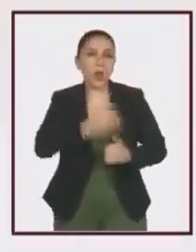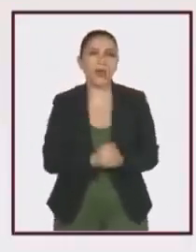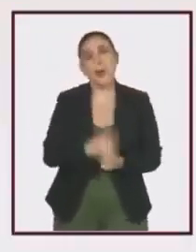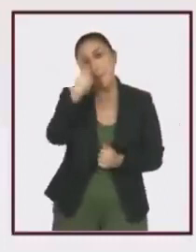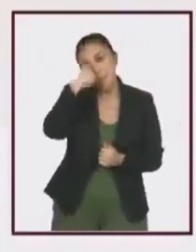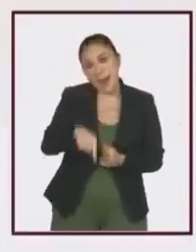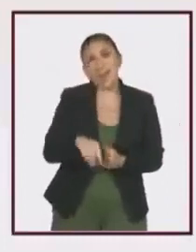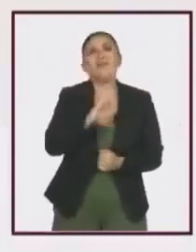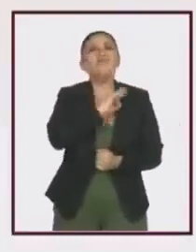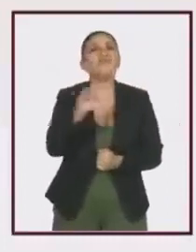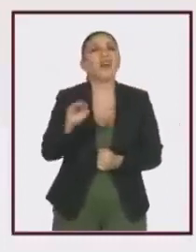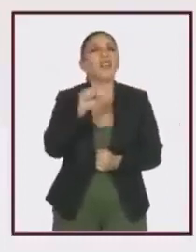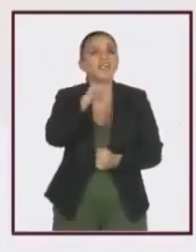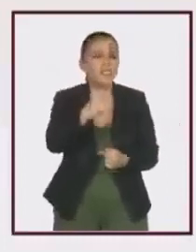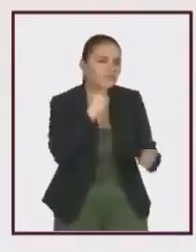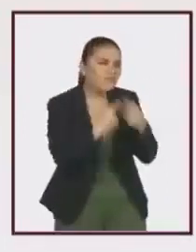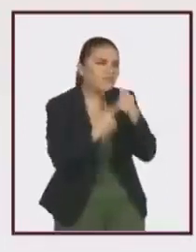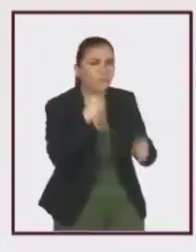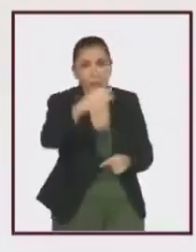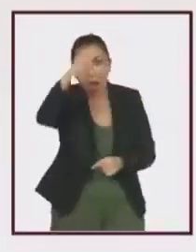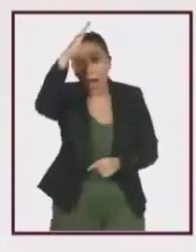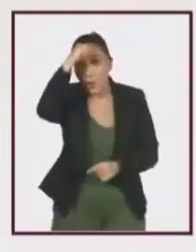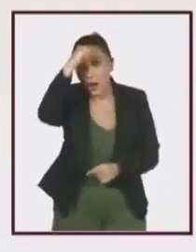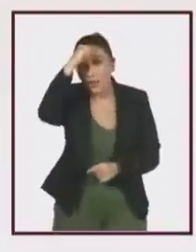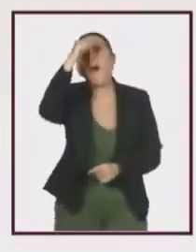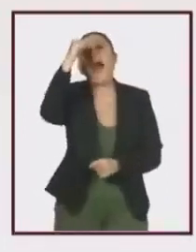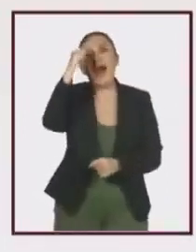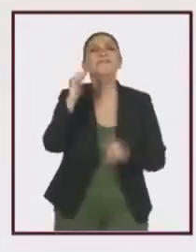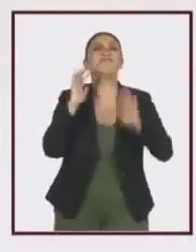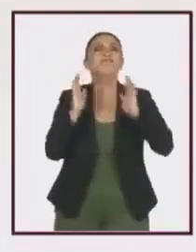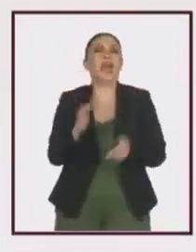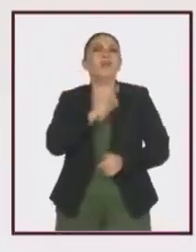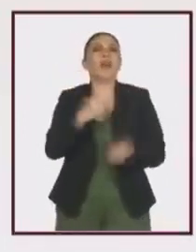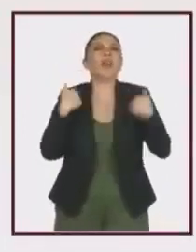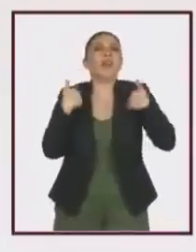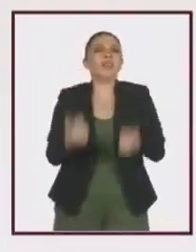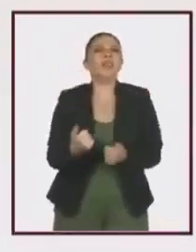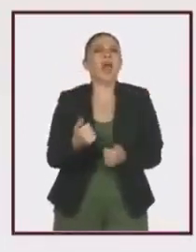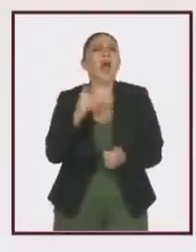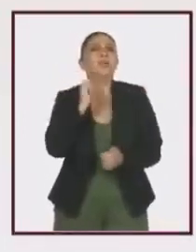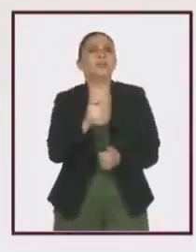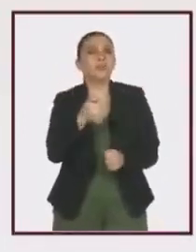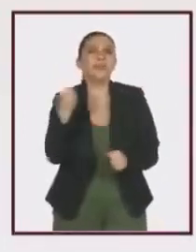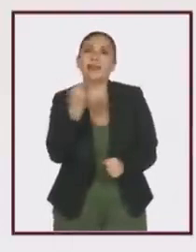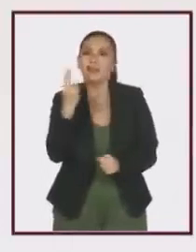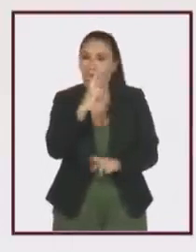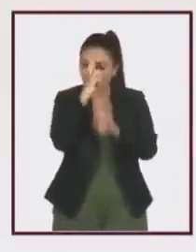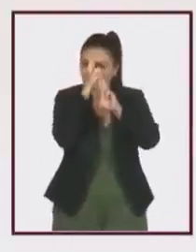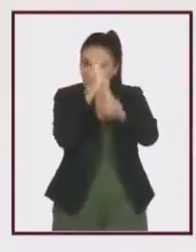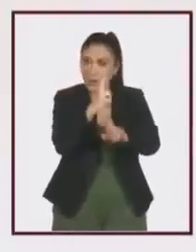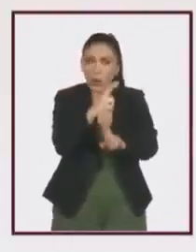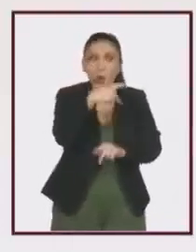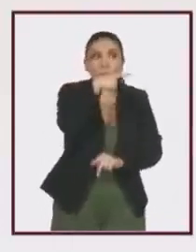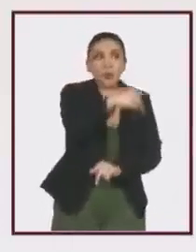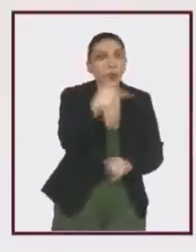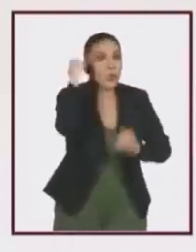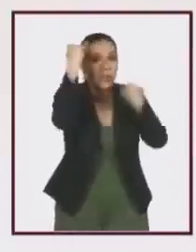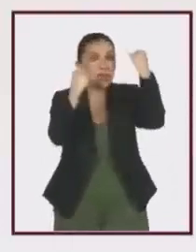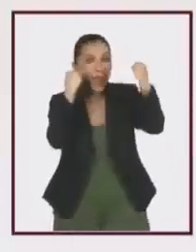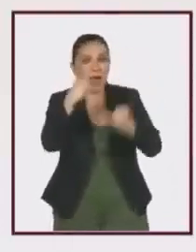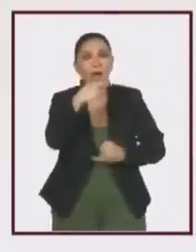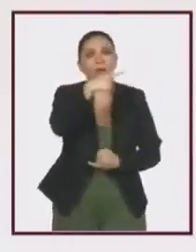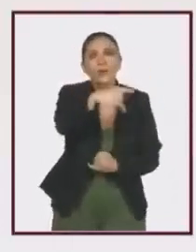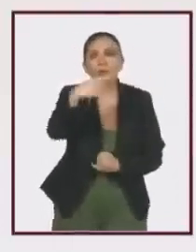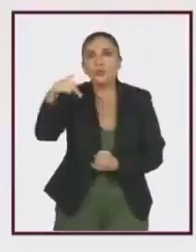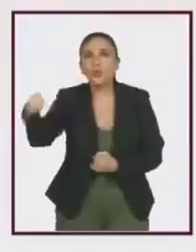poder establecer acuerdos en donde nuevamente pongamos énfasis en que se respeten las ideas propias y las de los